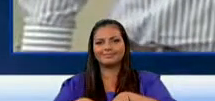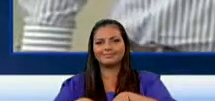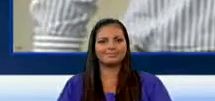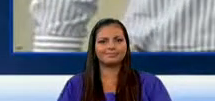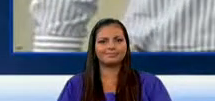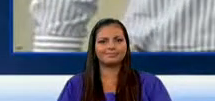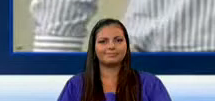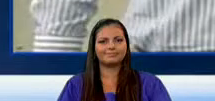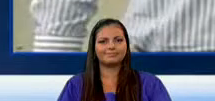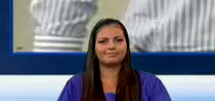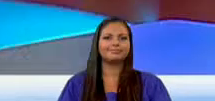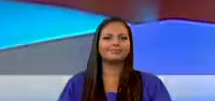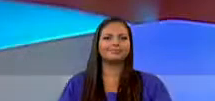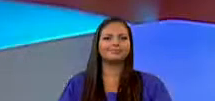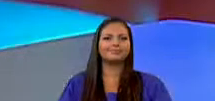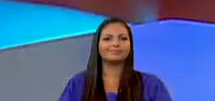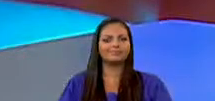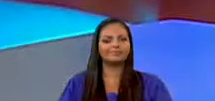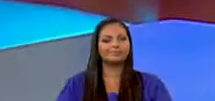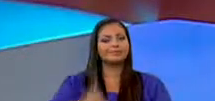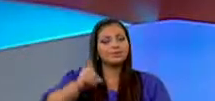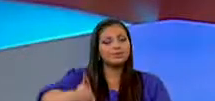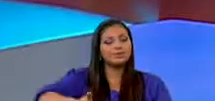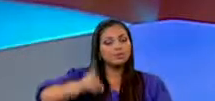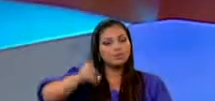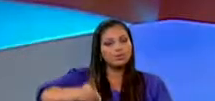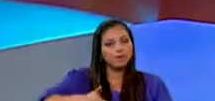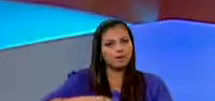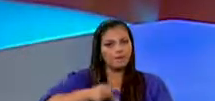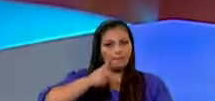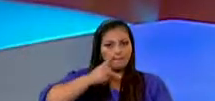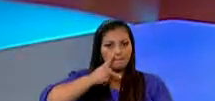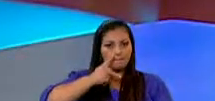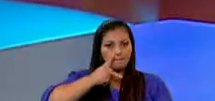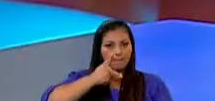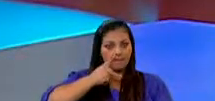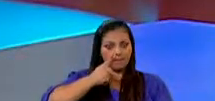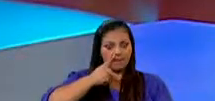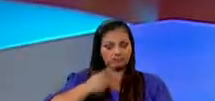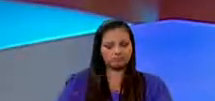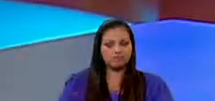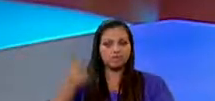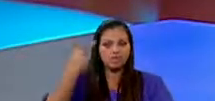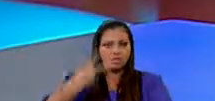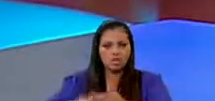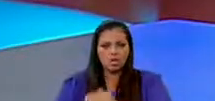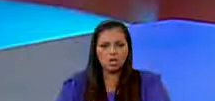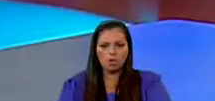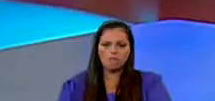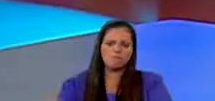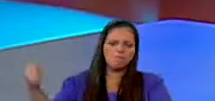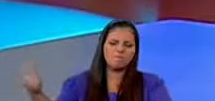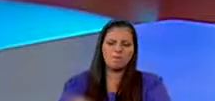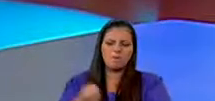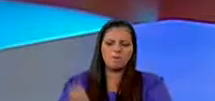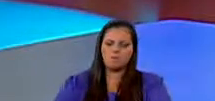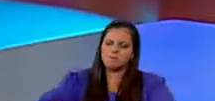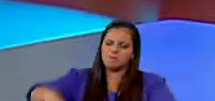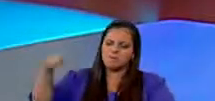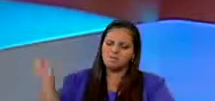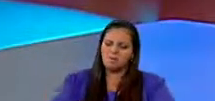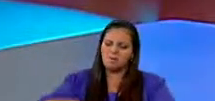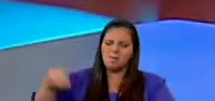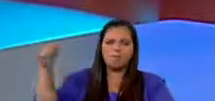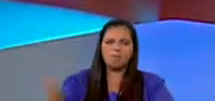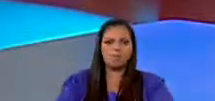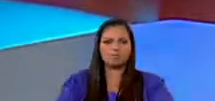estudio. Rosalena. Claro que sí. En Durán, un padre de familia está acusado de agredir cruelmente a su hijo menor de edad. En la audiencia de